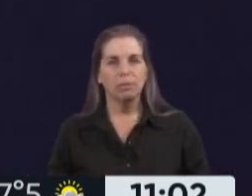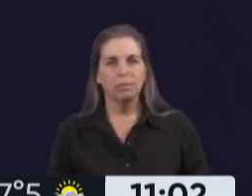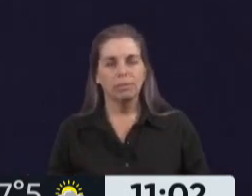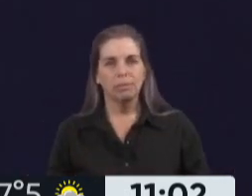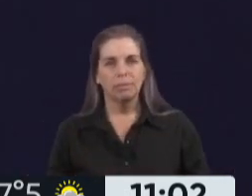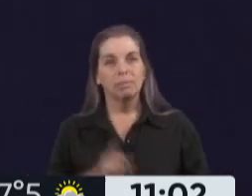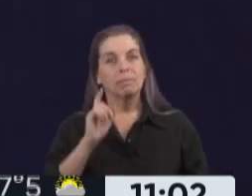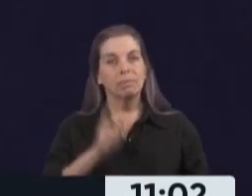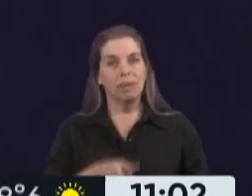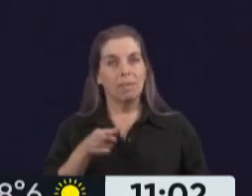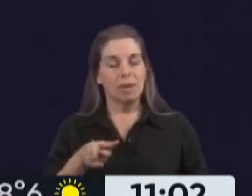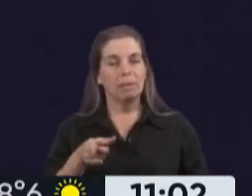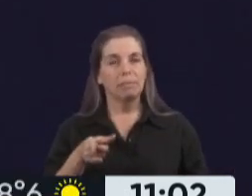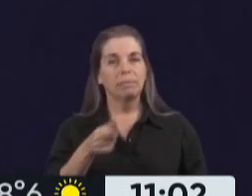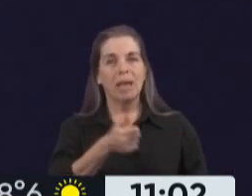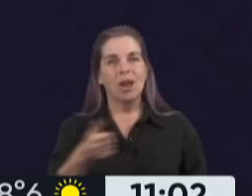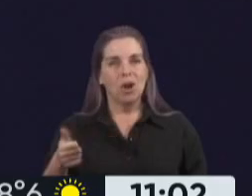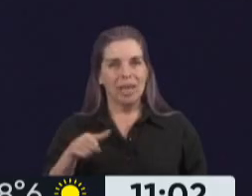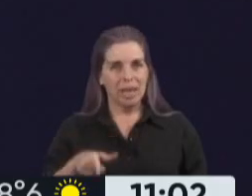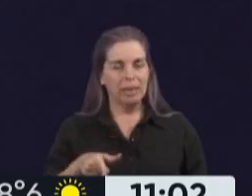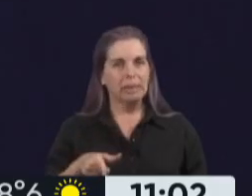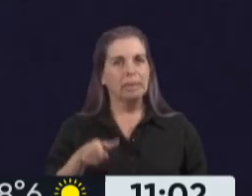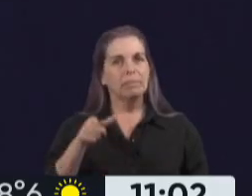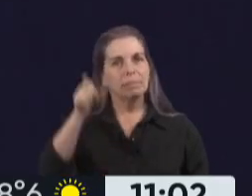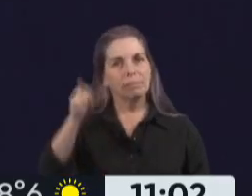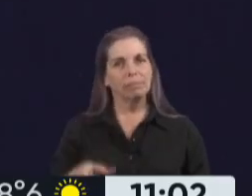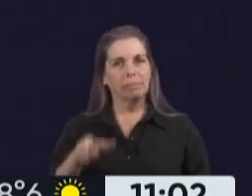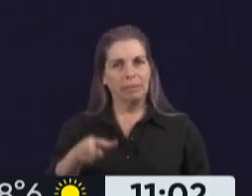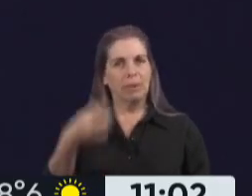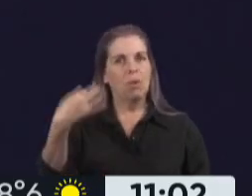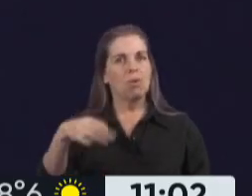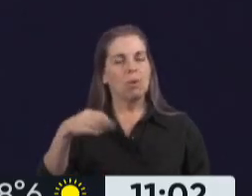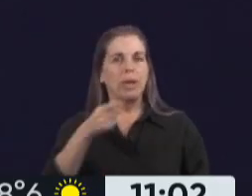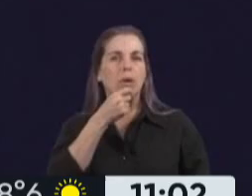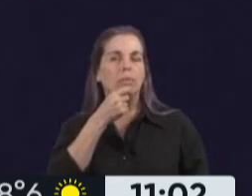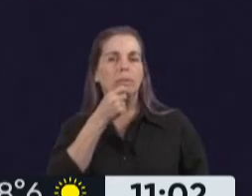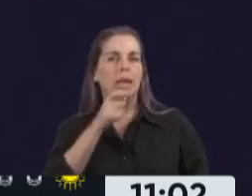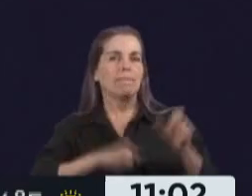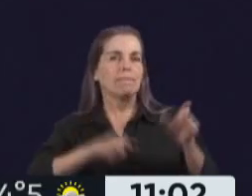Y además es el único que le ha impuesto sanciones a aquellos que